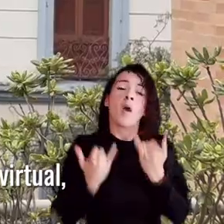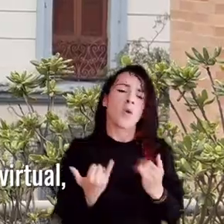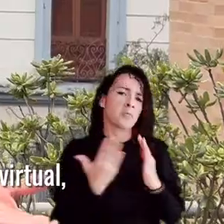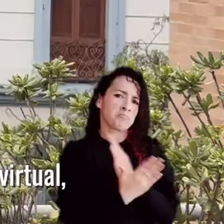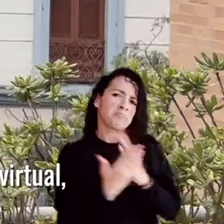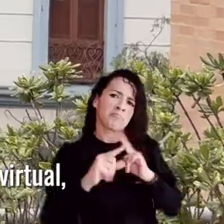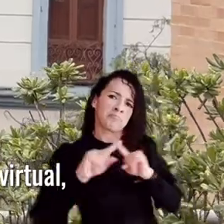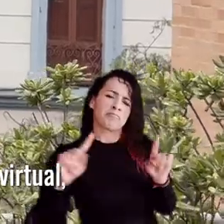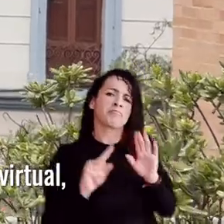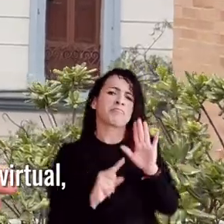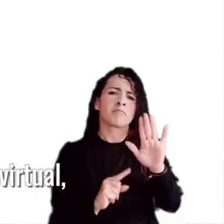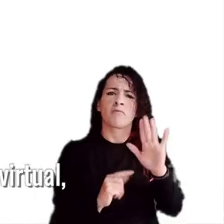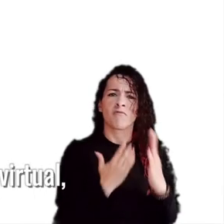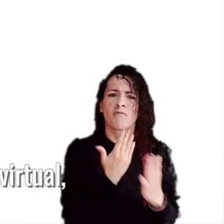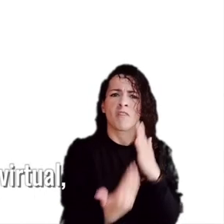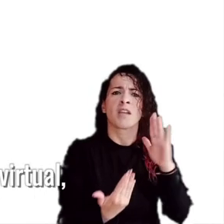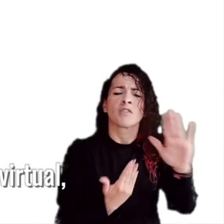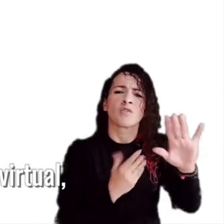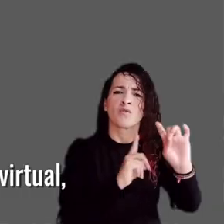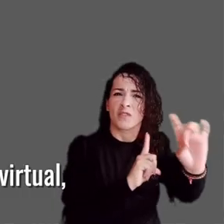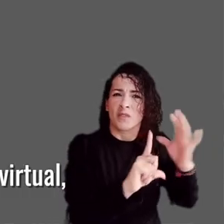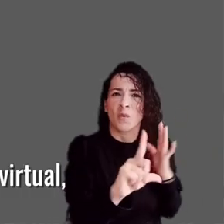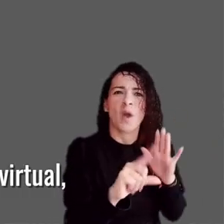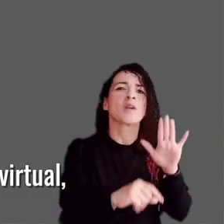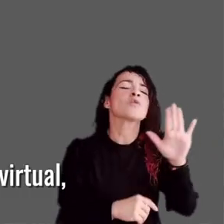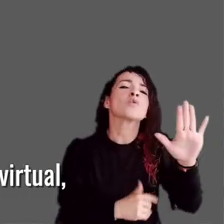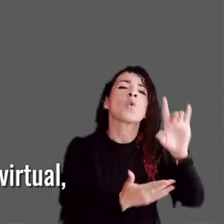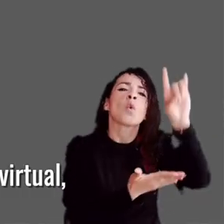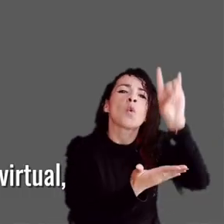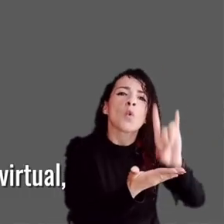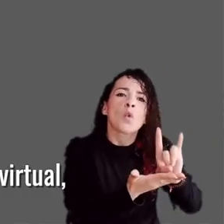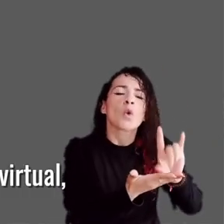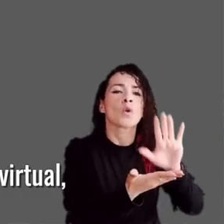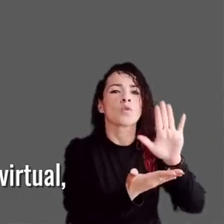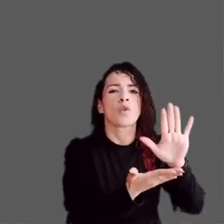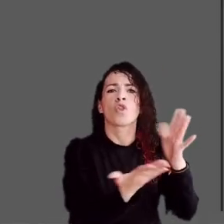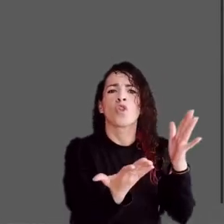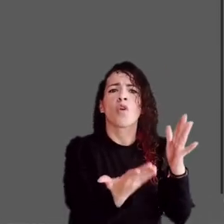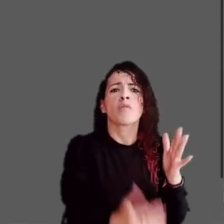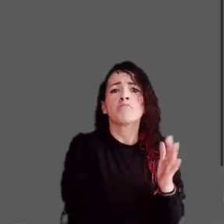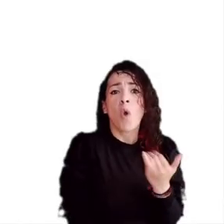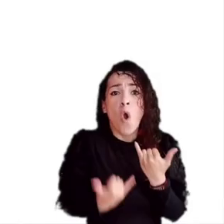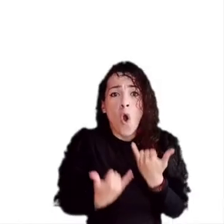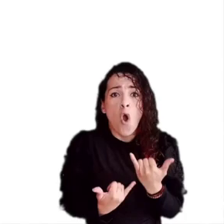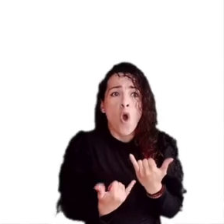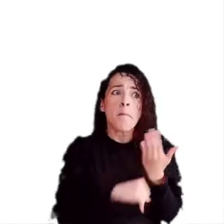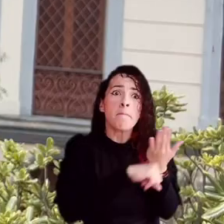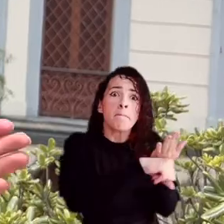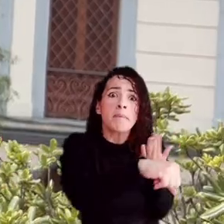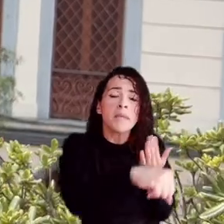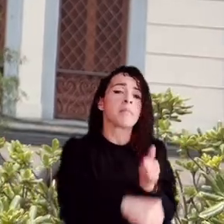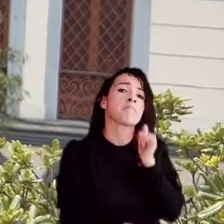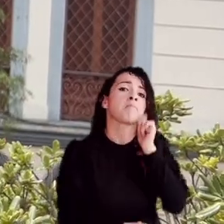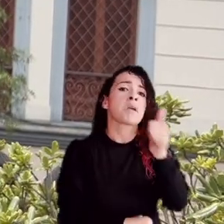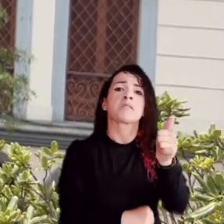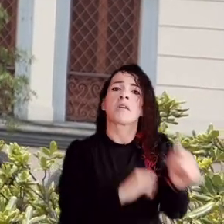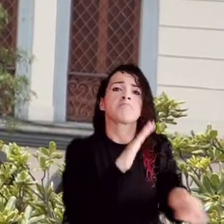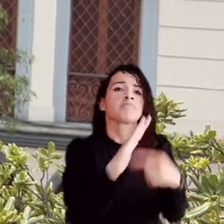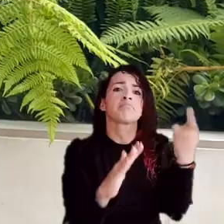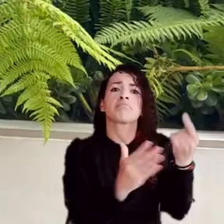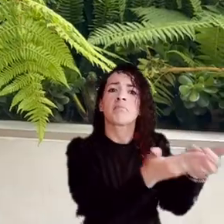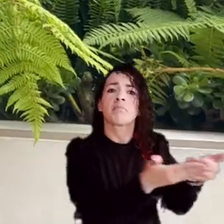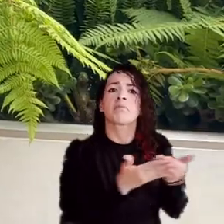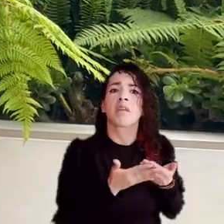local. Ahora podrás solicitarlo, consultarlo y descargarlo de manera virtual en máximo 1 día hábil posterior a su